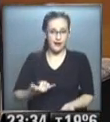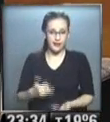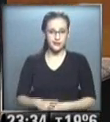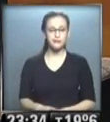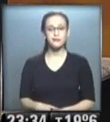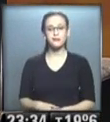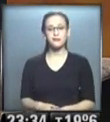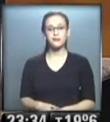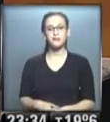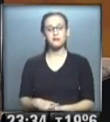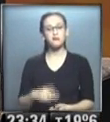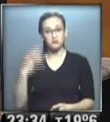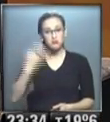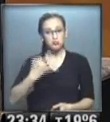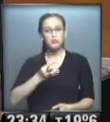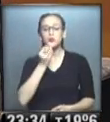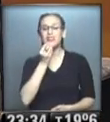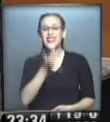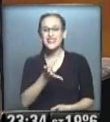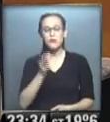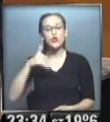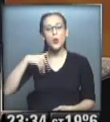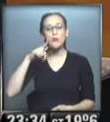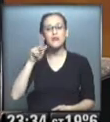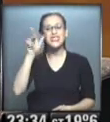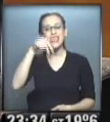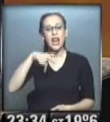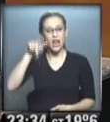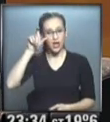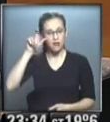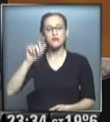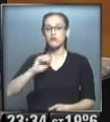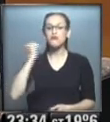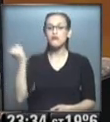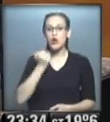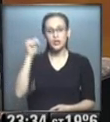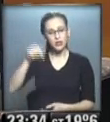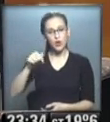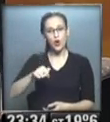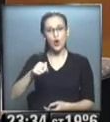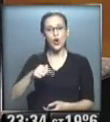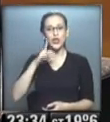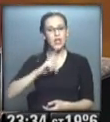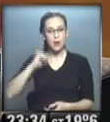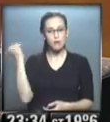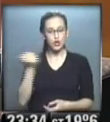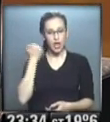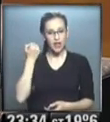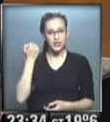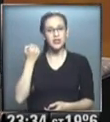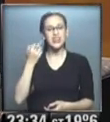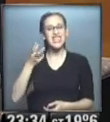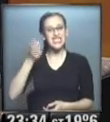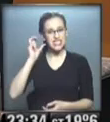Interesante testimonio de Michelle Bachelet, y qué importante poder tenerlo, poder compartirlo en un día como hoy, y que Chile esté